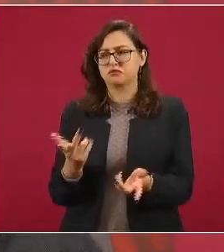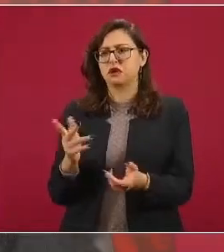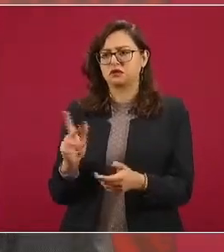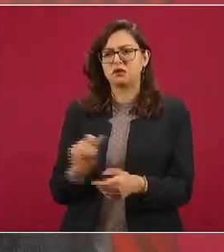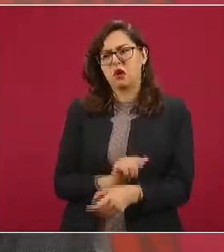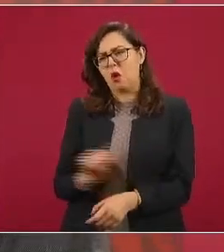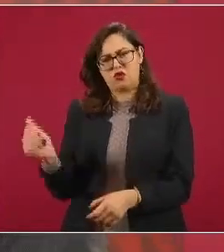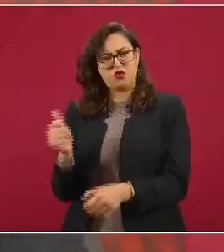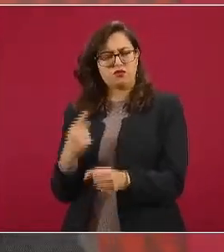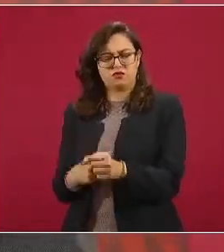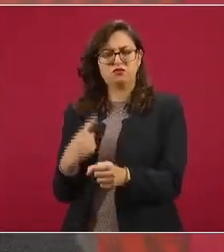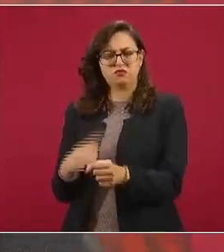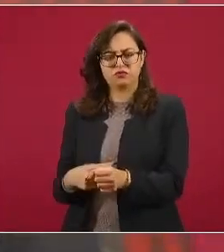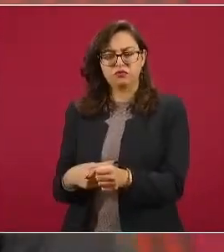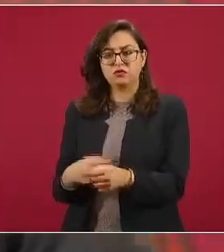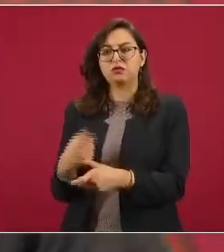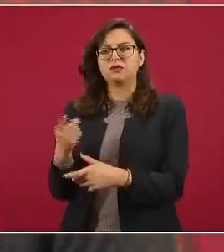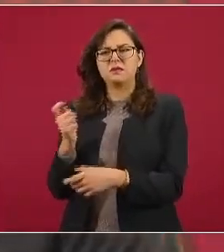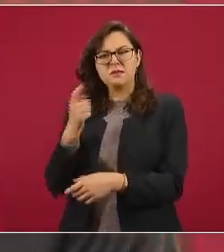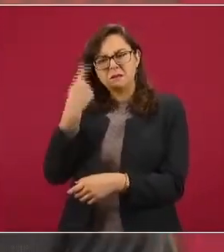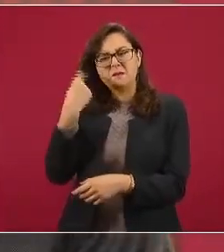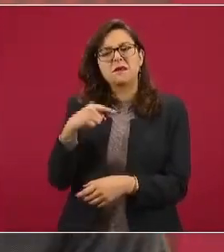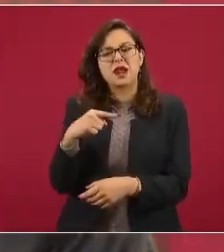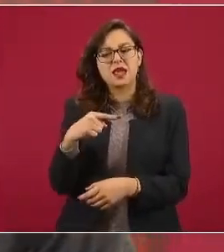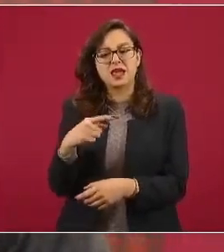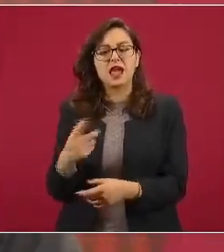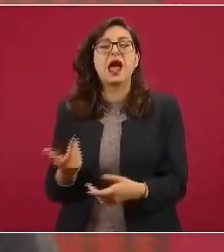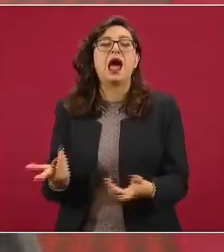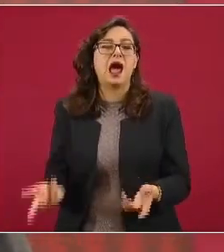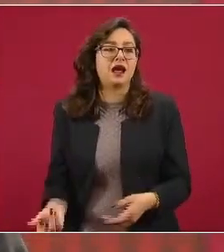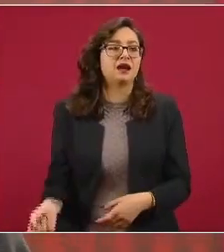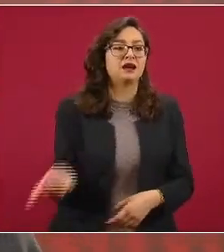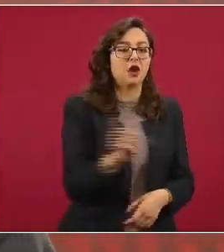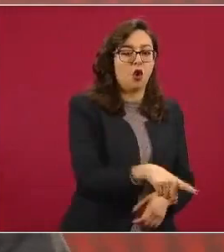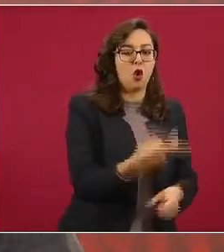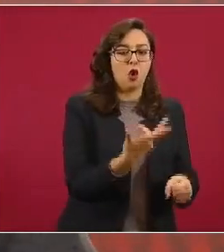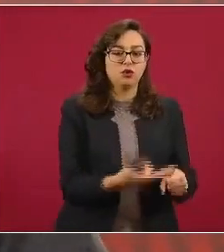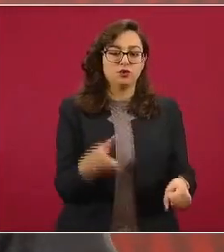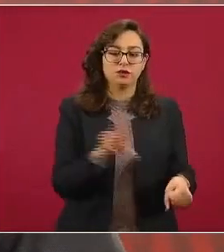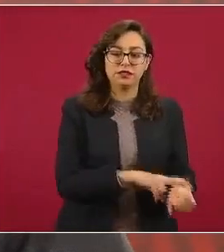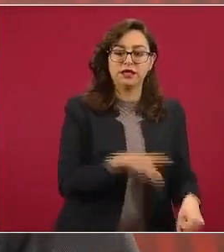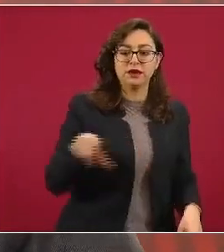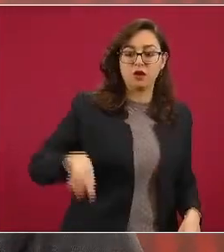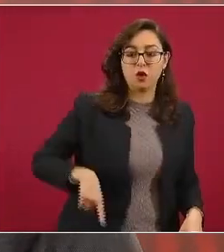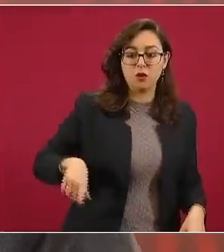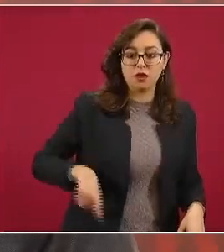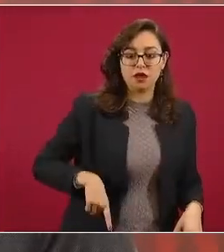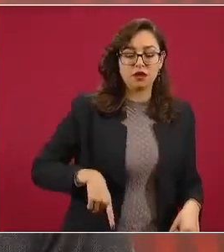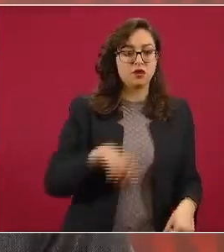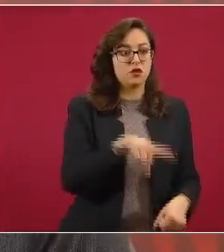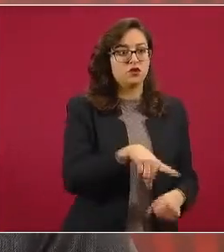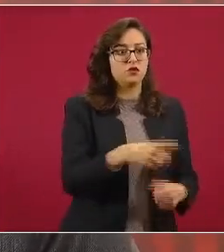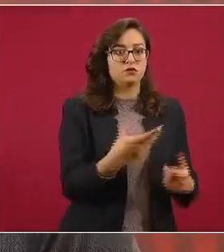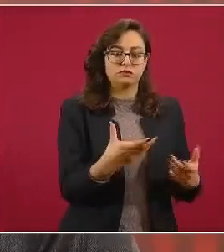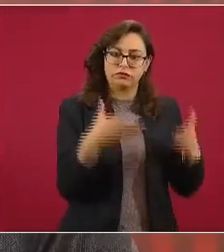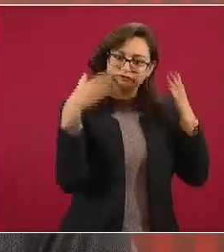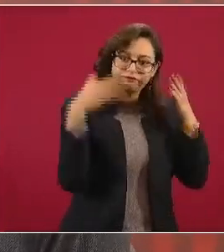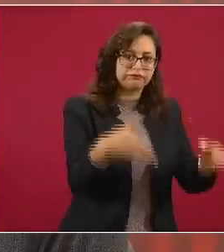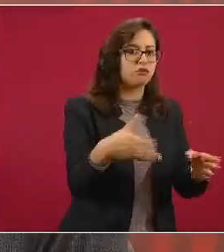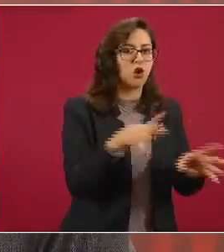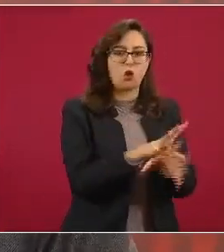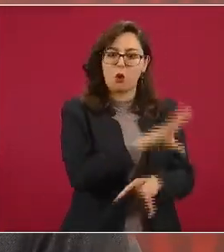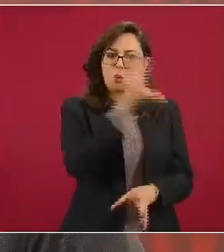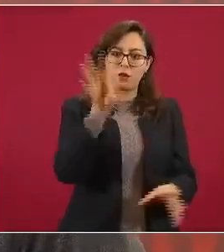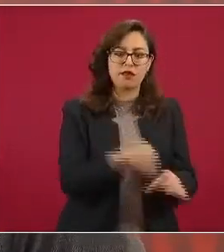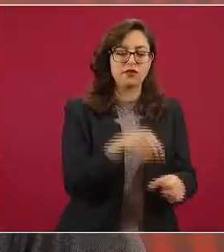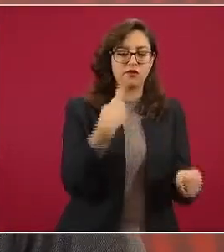privados para liberar espacios, camas en los hospitales públicos y atender a enfermos